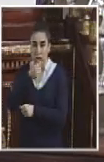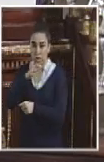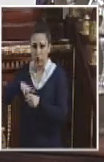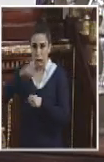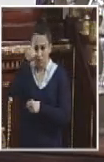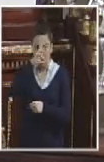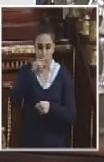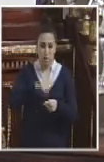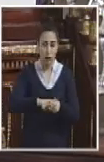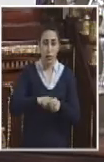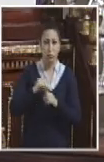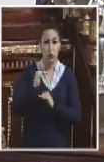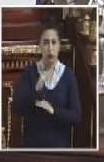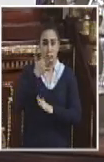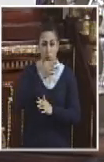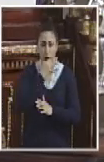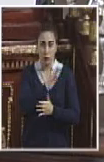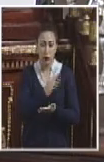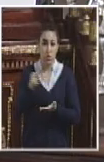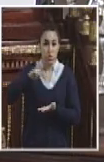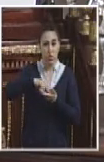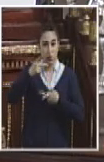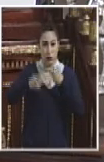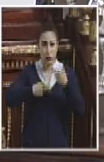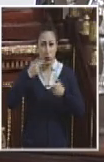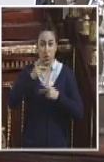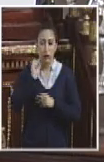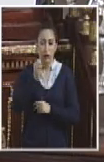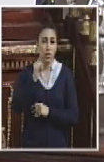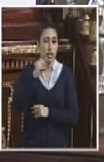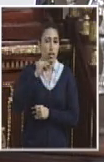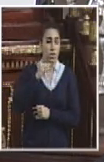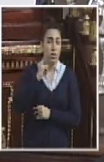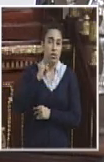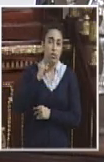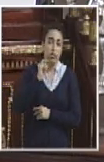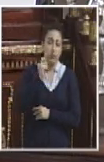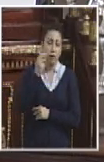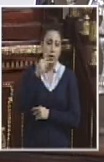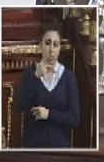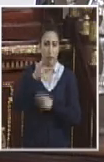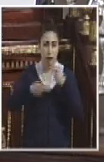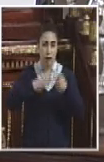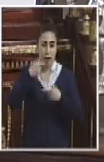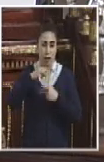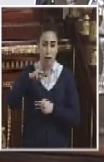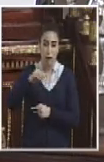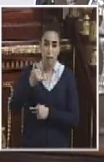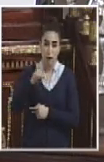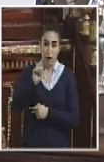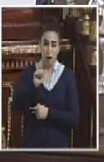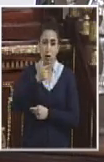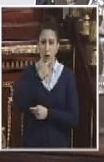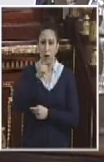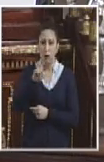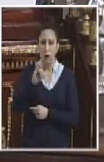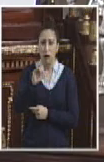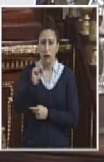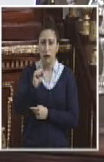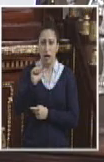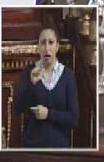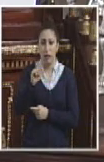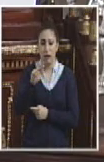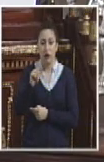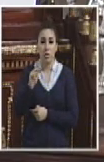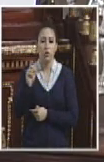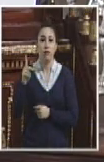se concede el uso de la tribuna para dar un mensaje en maya al ciudadano Luis Alberto Pérez González, educador